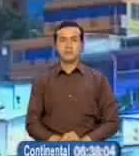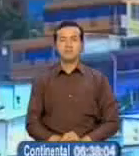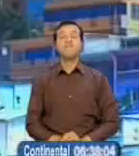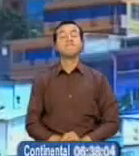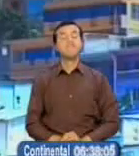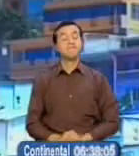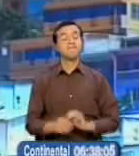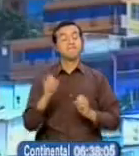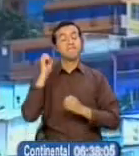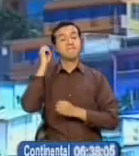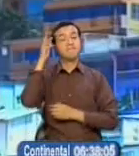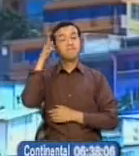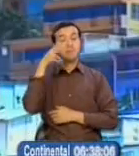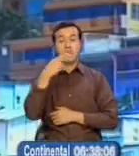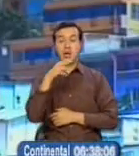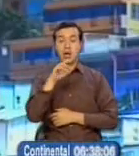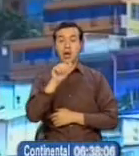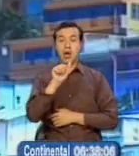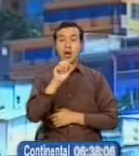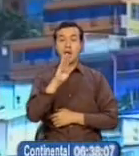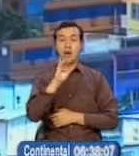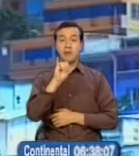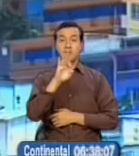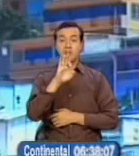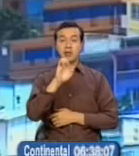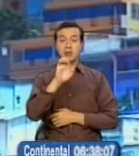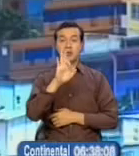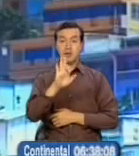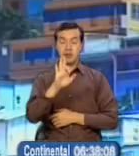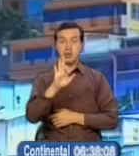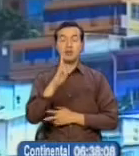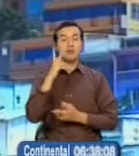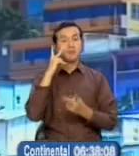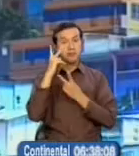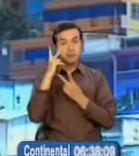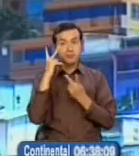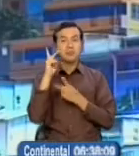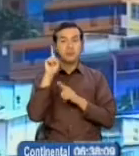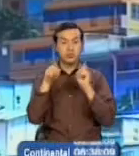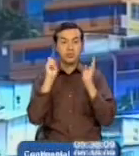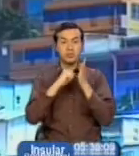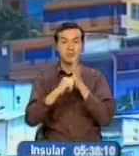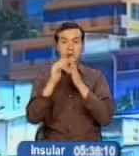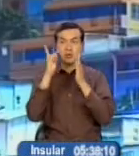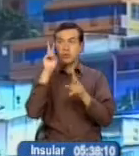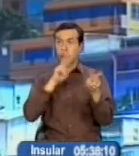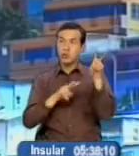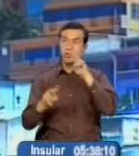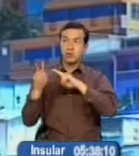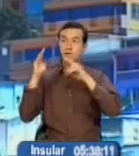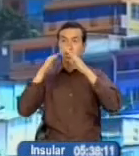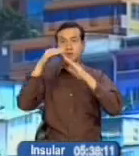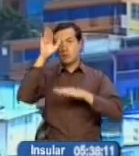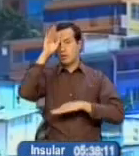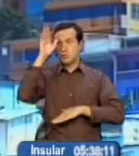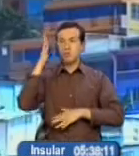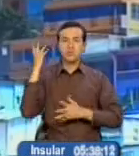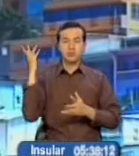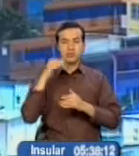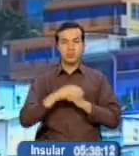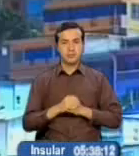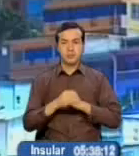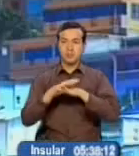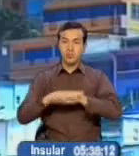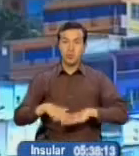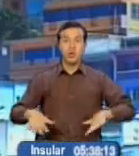Hablemos de hábitat. Varios ministros de Estado realizaron un recorrido para verificar los avances de las adecuaciones del edificio de la Casa de la Cultura. Dicho